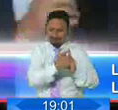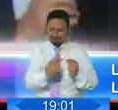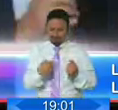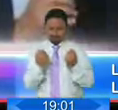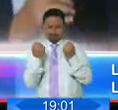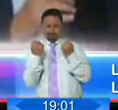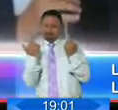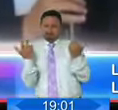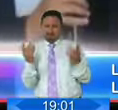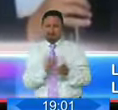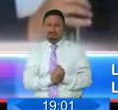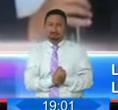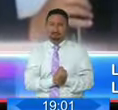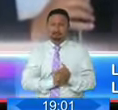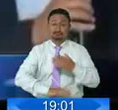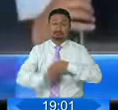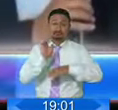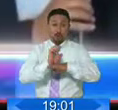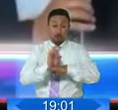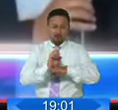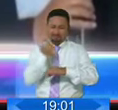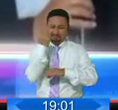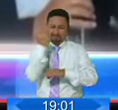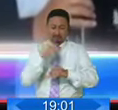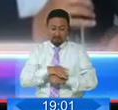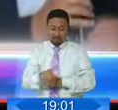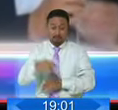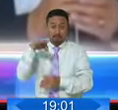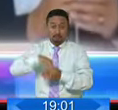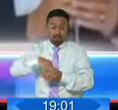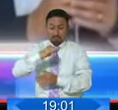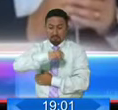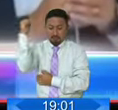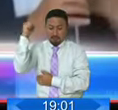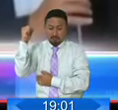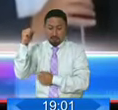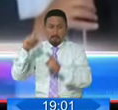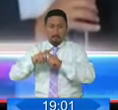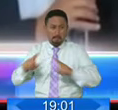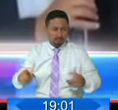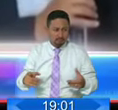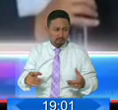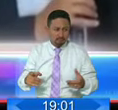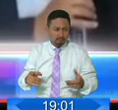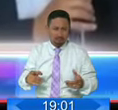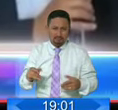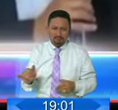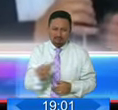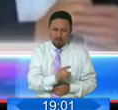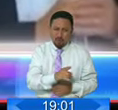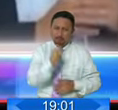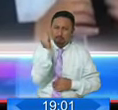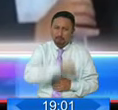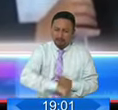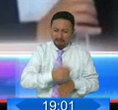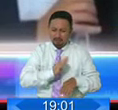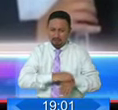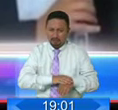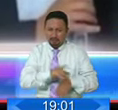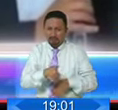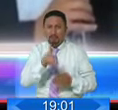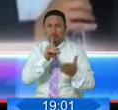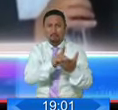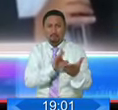Moreno. La situación en Ecuador es incomprensible. Hemos ganado las elecciones, pero es peor de que si lo hubiéramos perdido, porque se está aplicando todo el